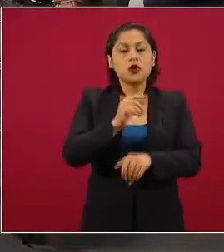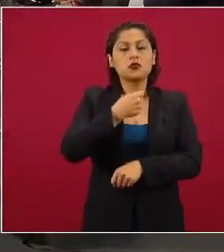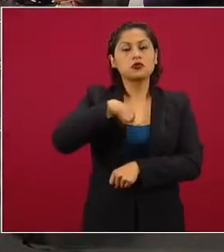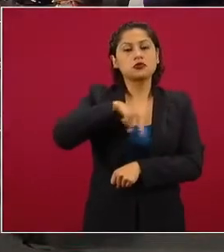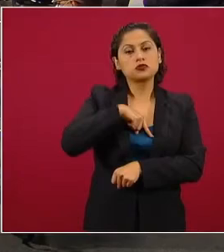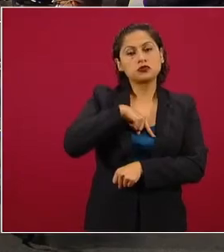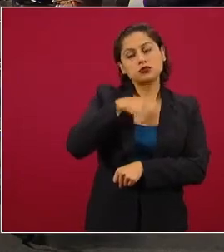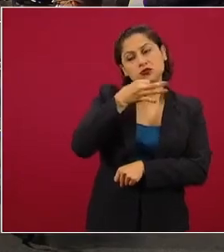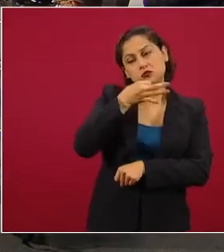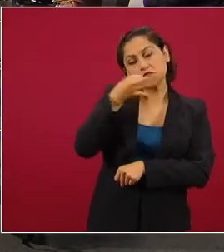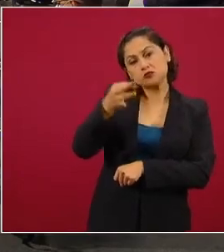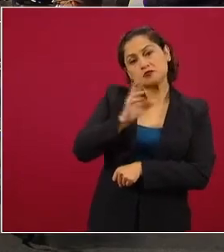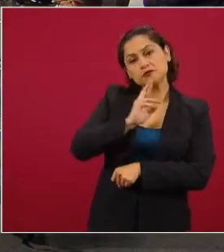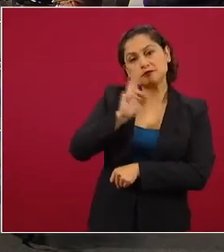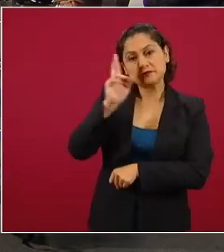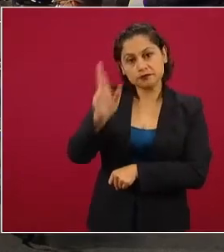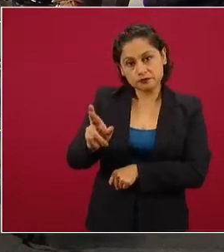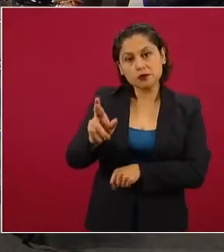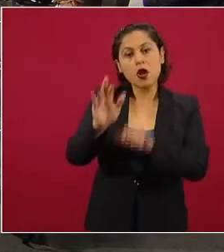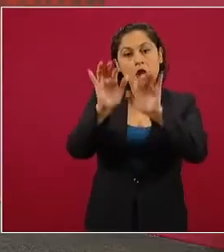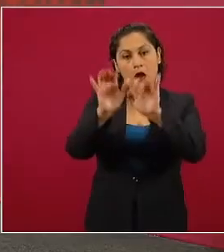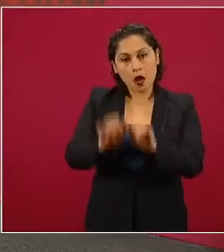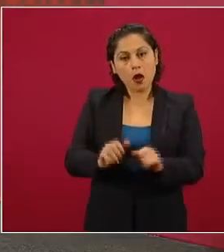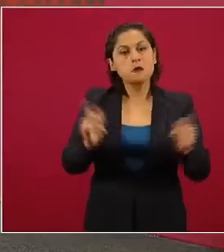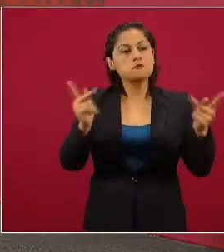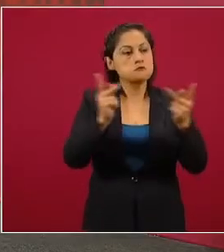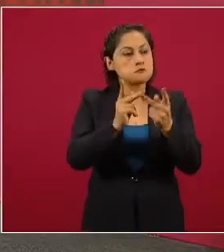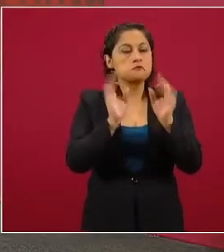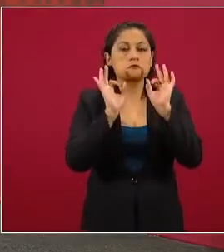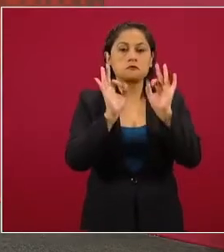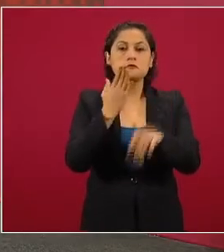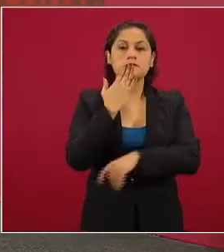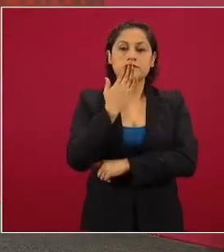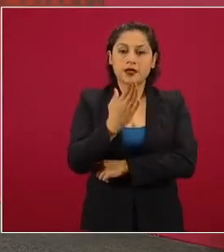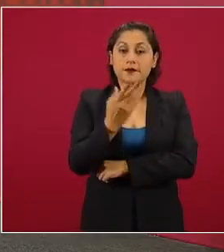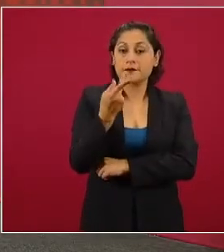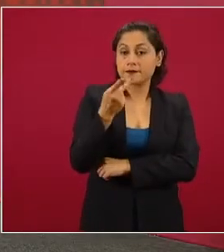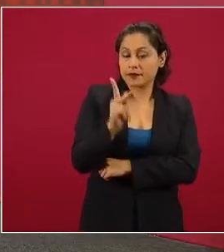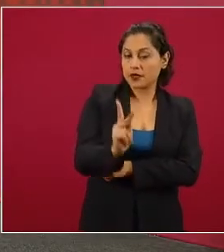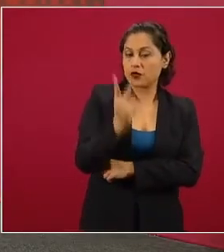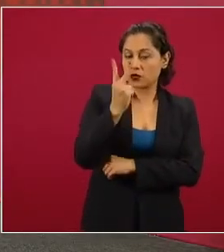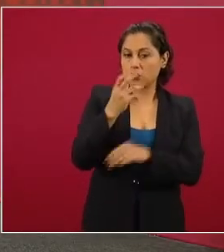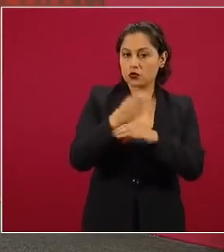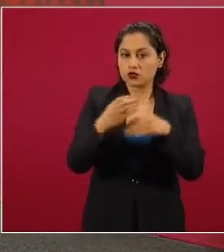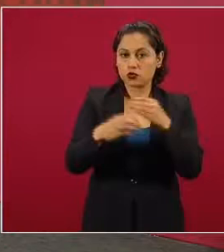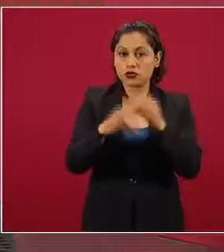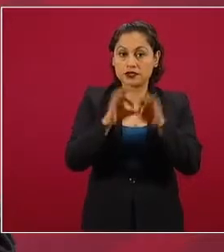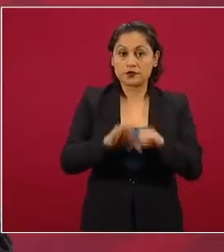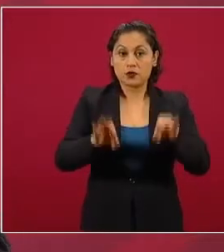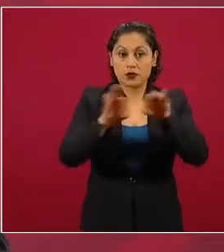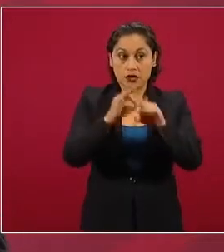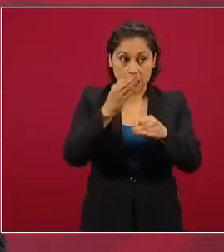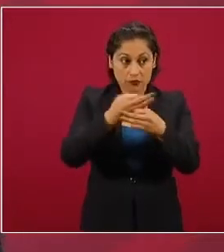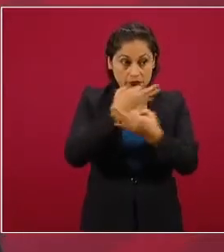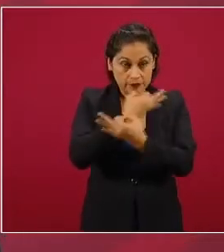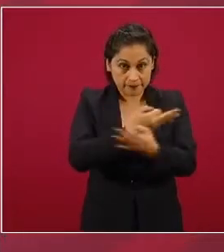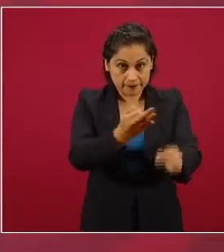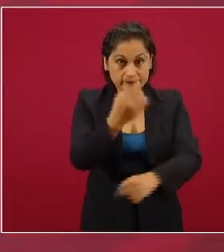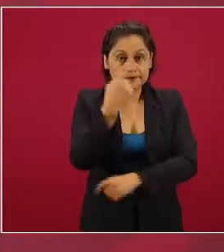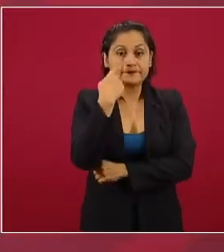comunicación indicando esto. Hay dos elementos que es importante que todo el público sepa. Lo